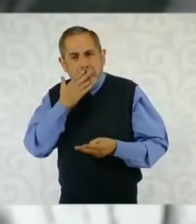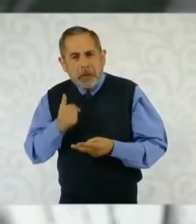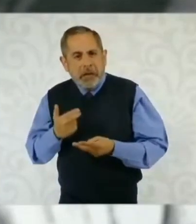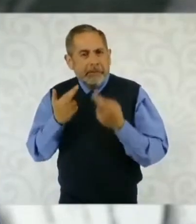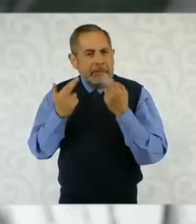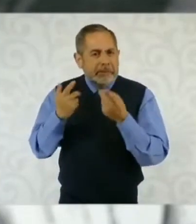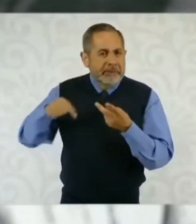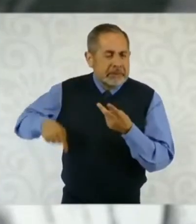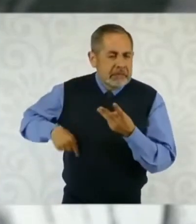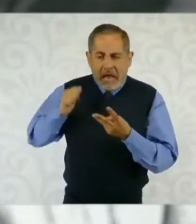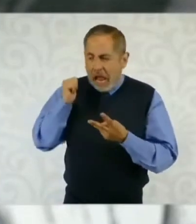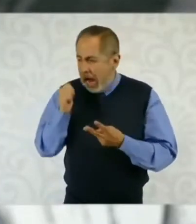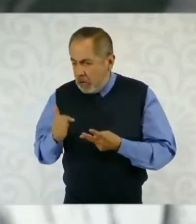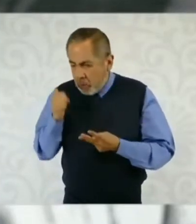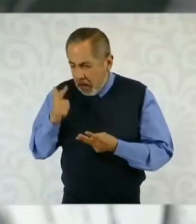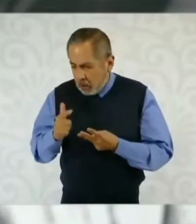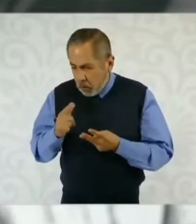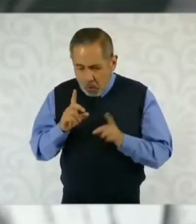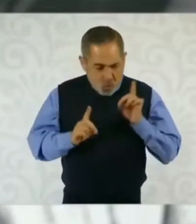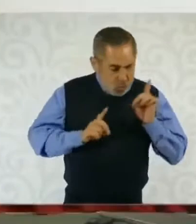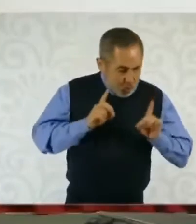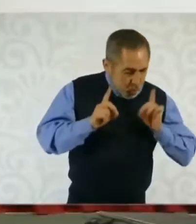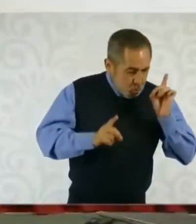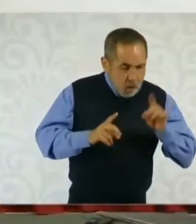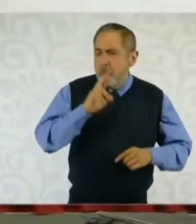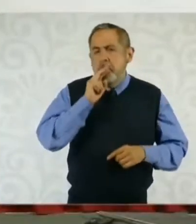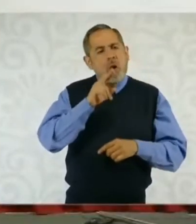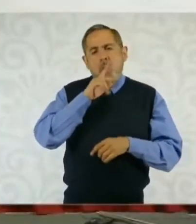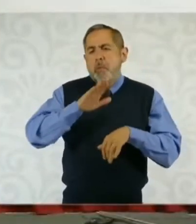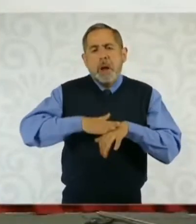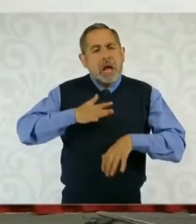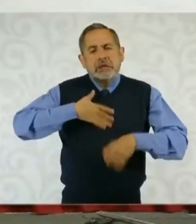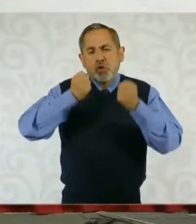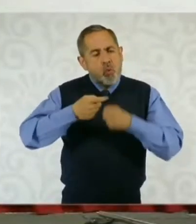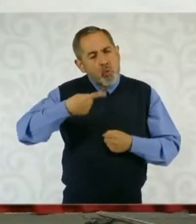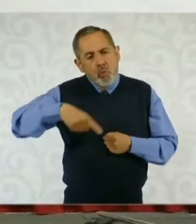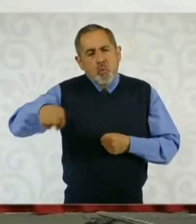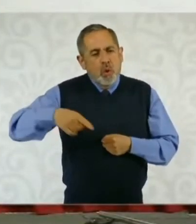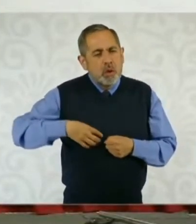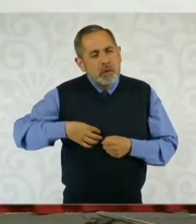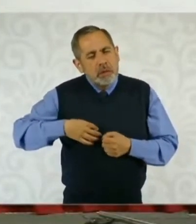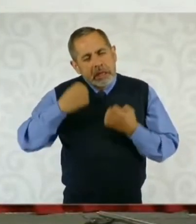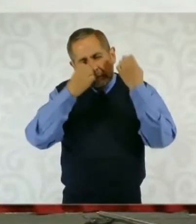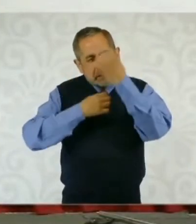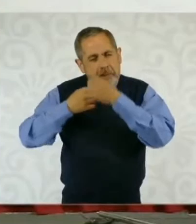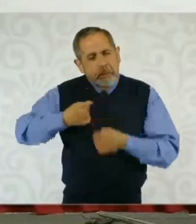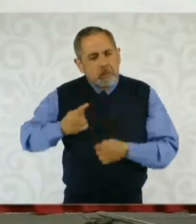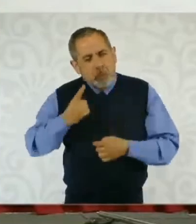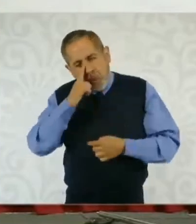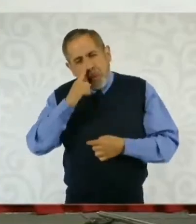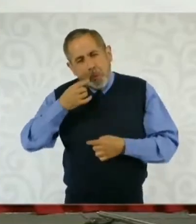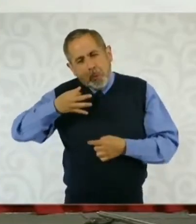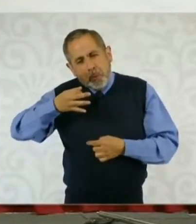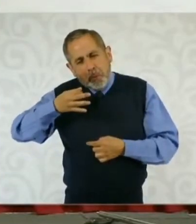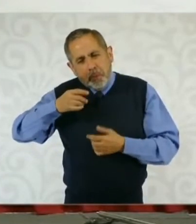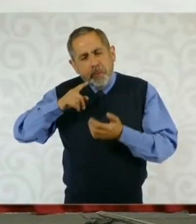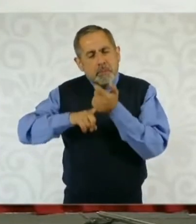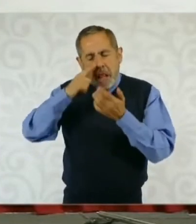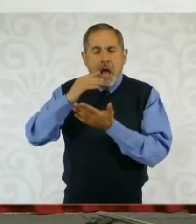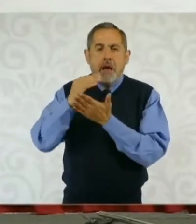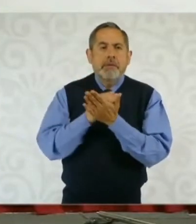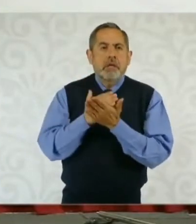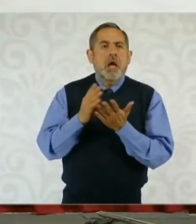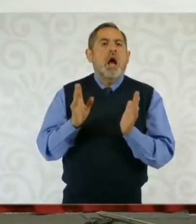crónica, que cuando tienen la duda requieren hacerse la prueba. Pacientes que están en tratamiento con